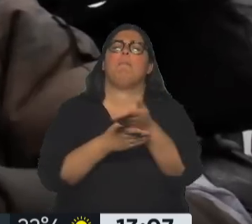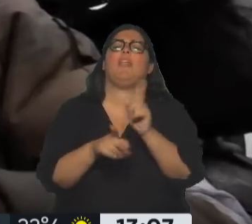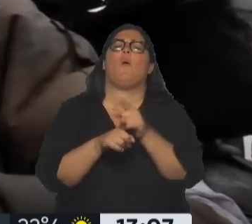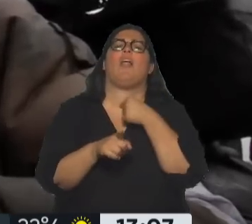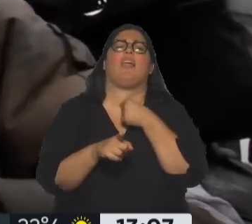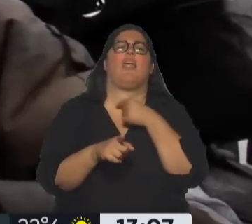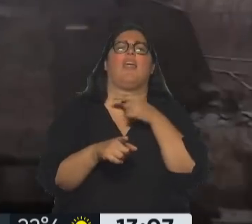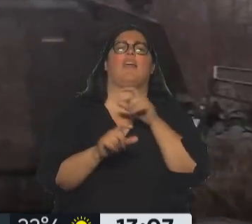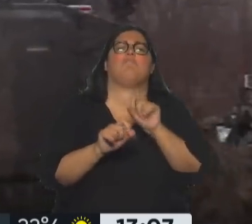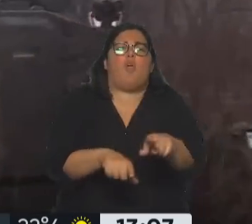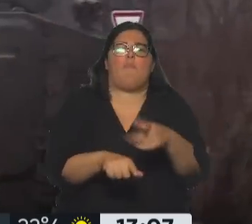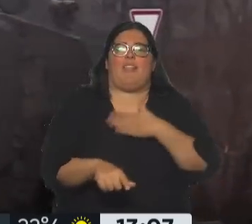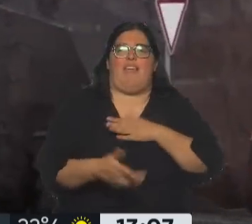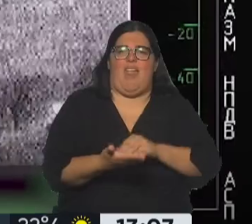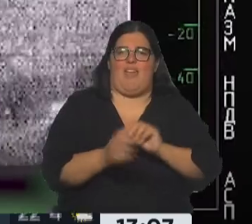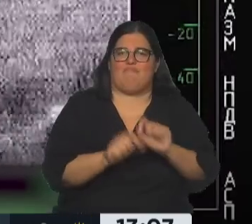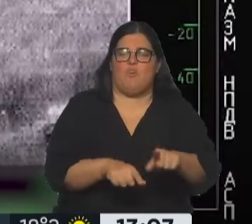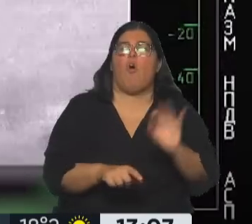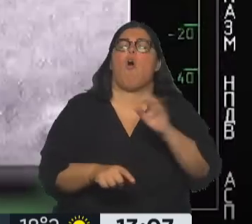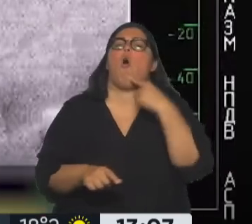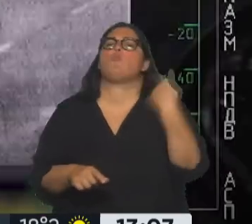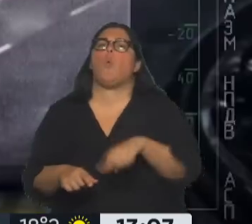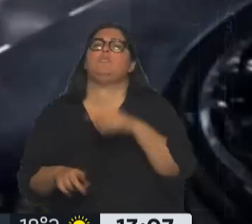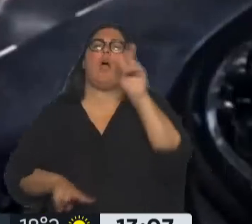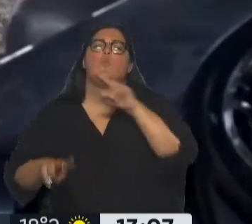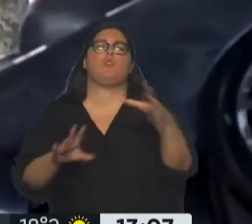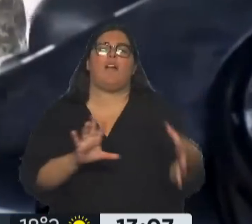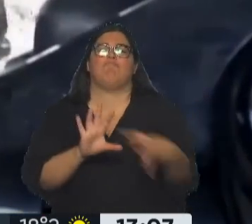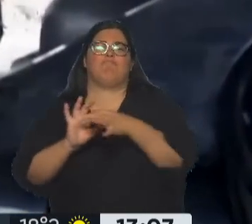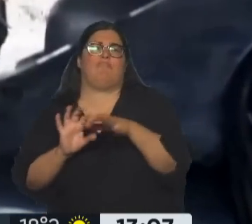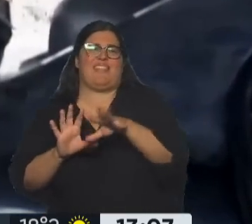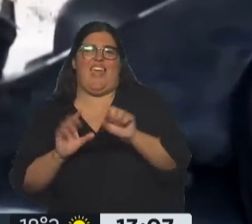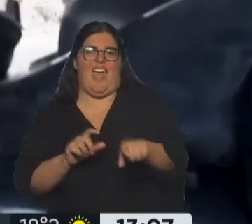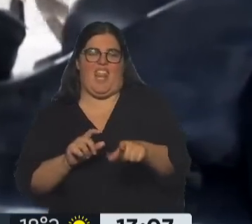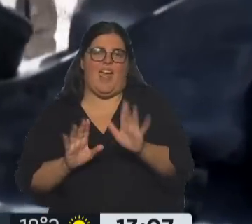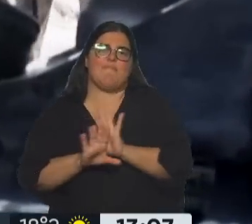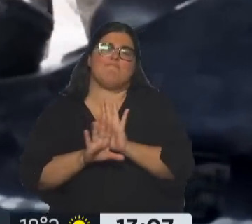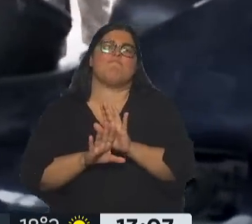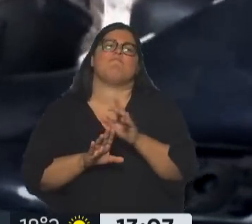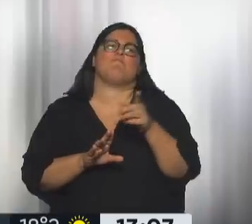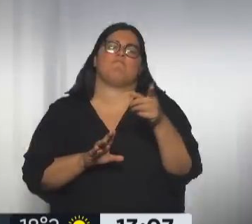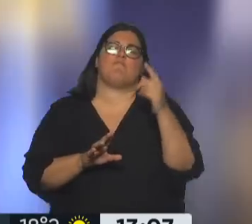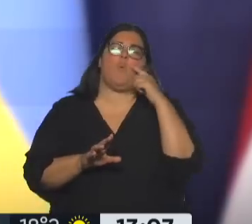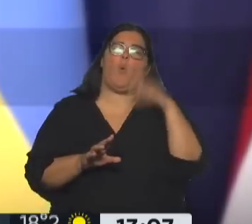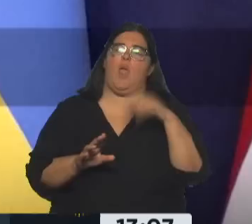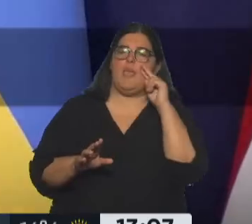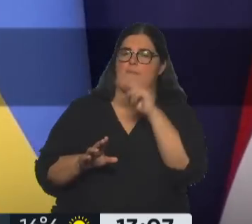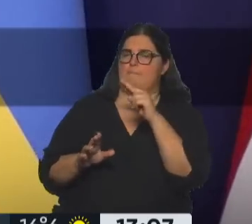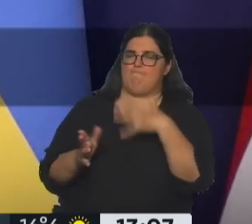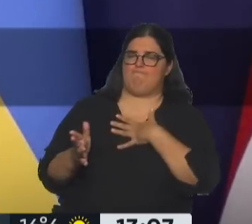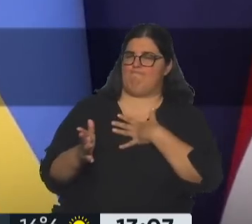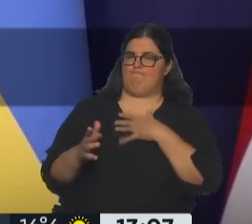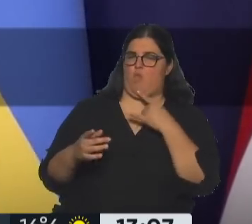anexiones rusas de provincias ucranianas, no parecen signos auspiciosos para que Ucrania se siente a negociar. We